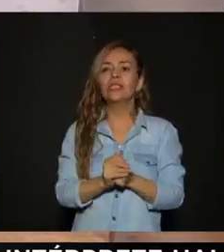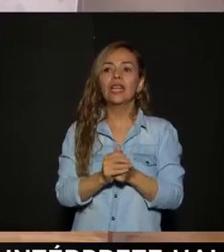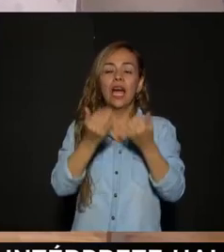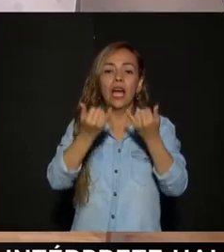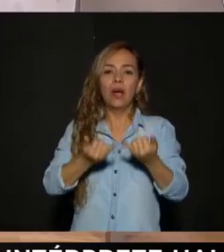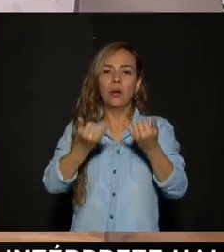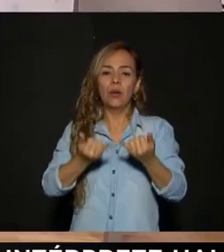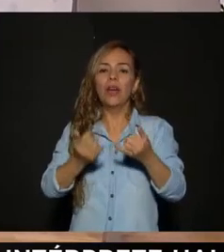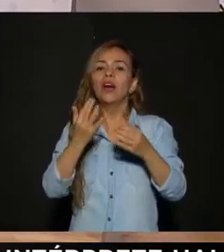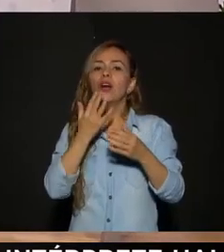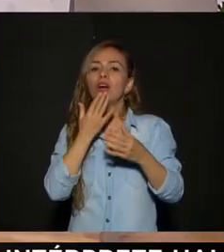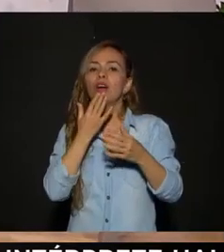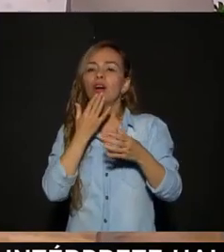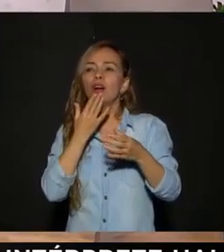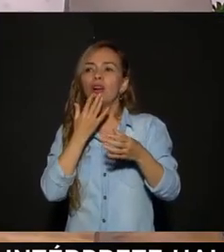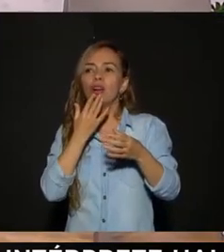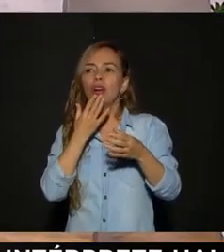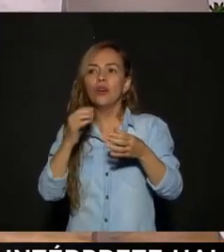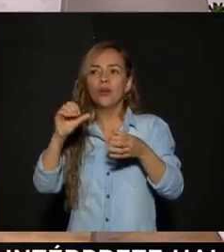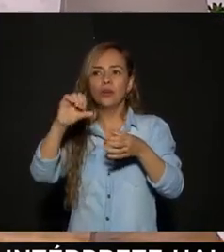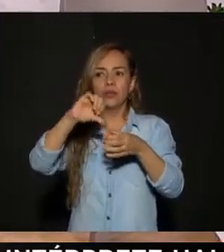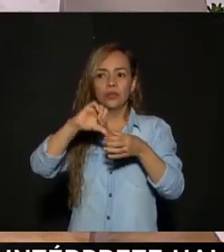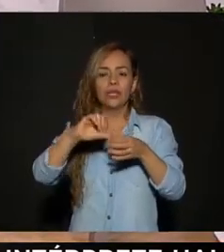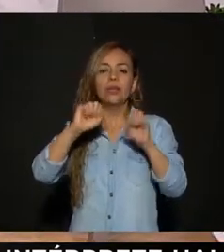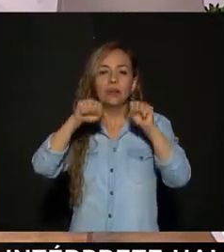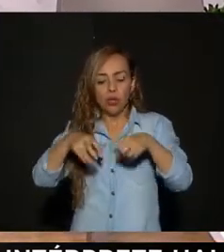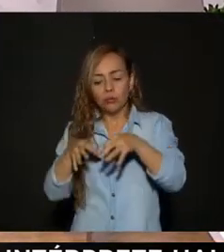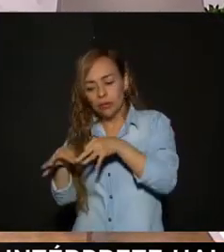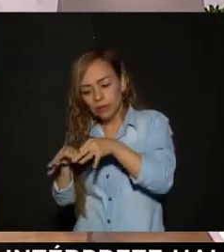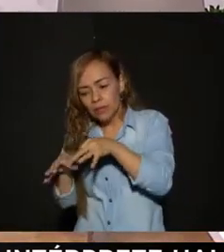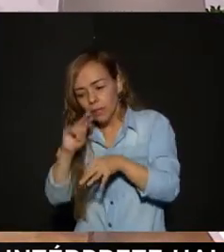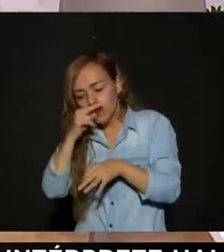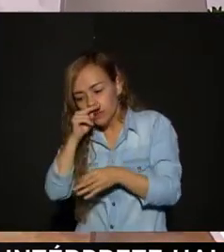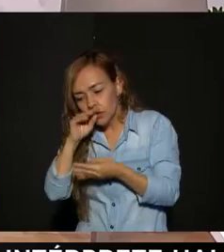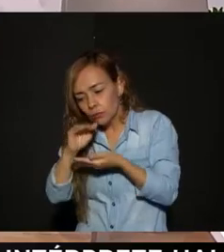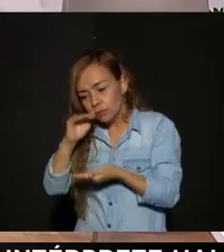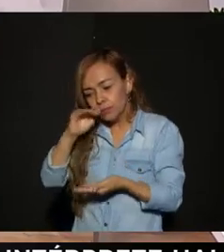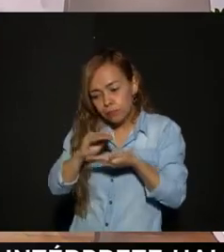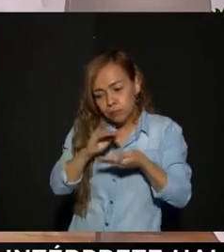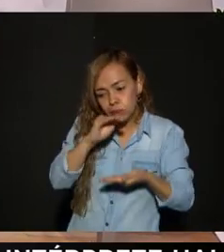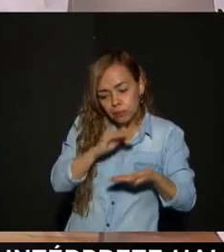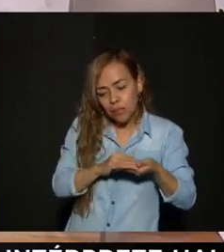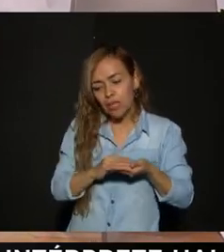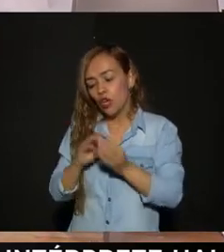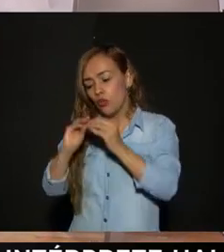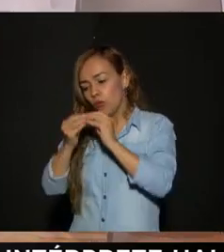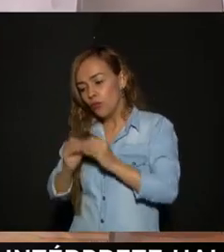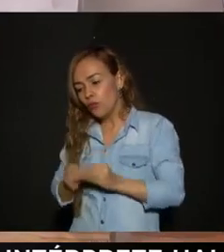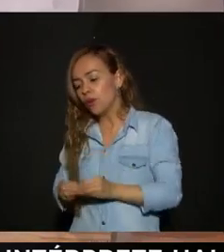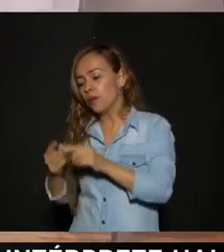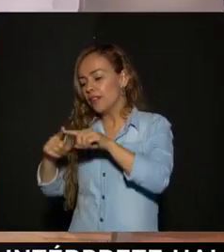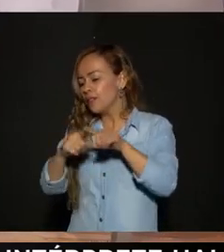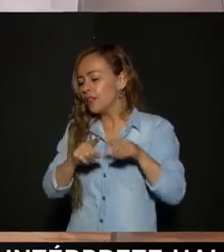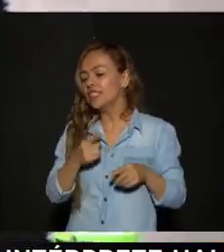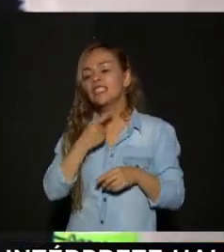Podemos entonces trabajar también con los niños y las niñas los tamaños, las texturas, los colores, gustos, todo lo que vamos potenciando.